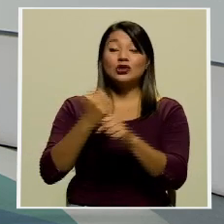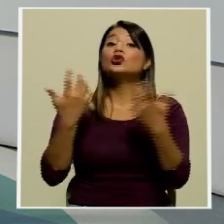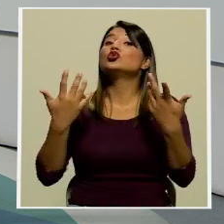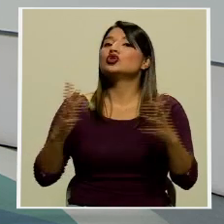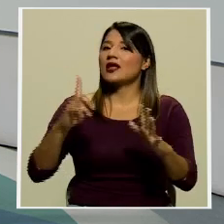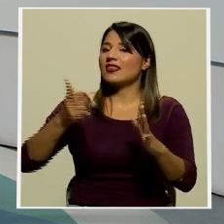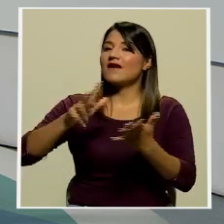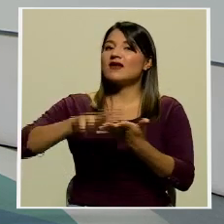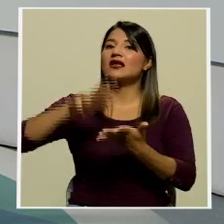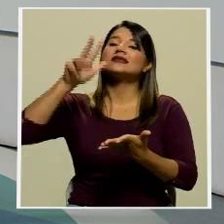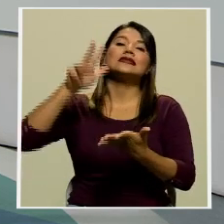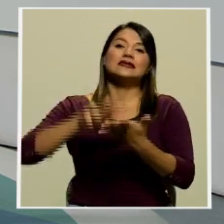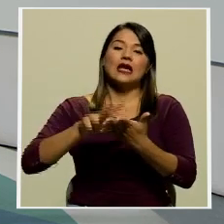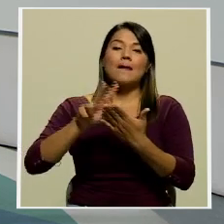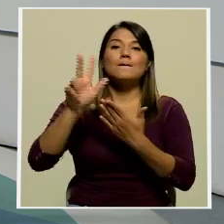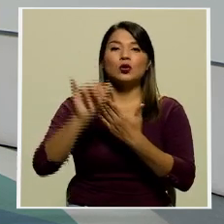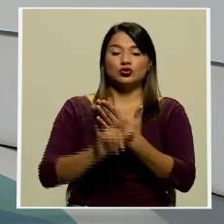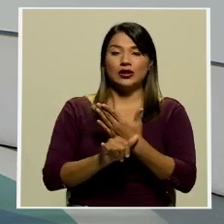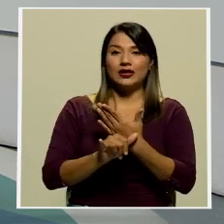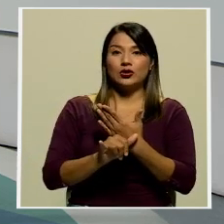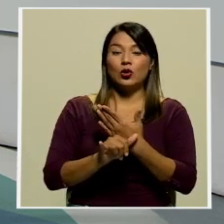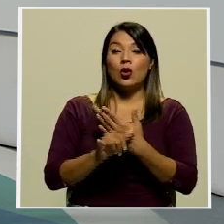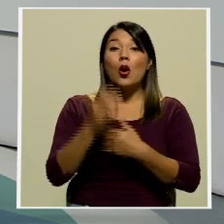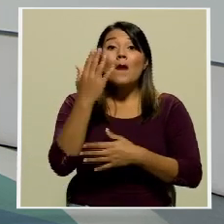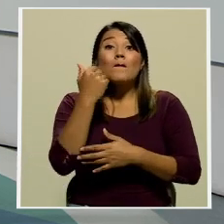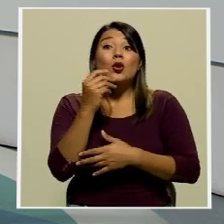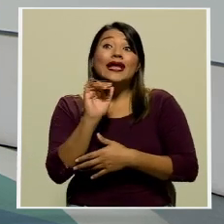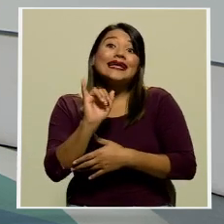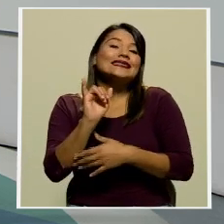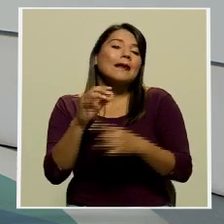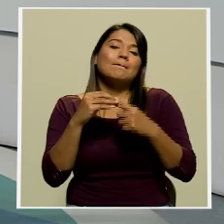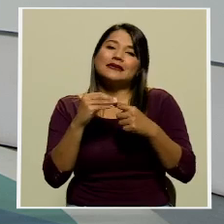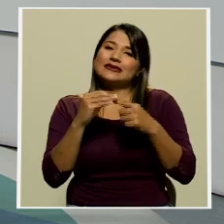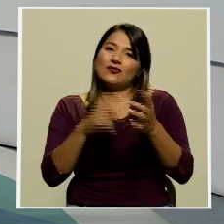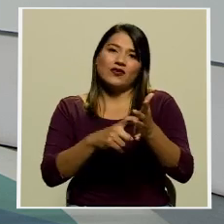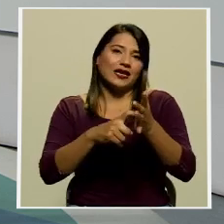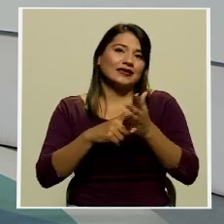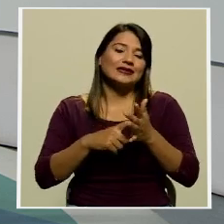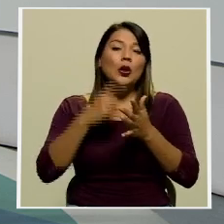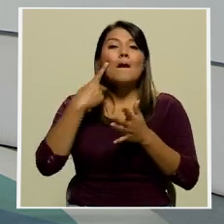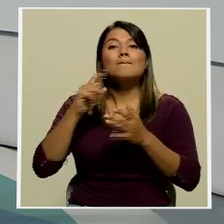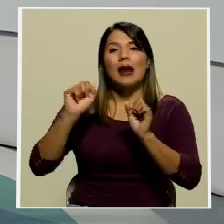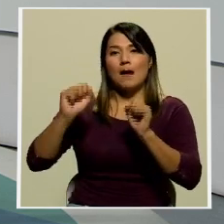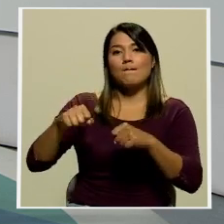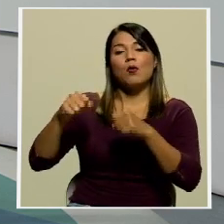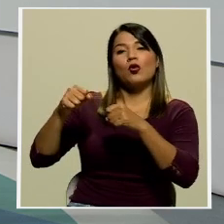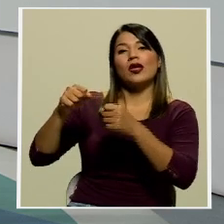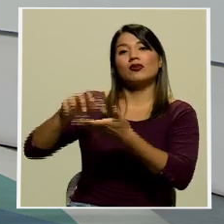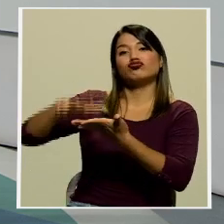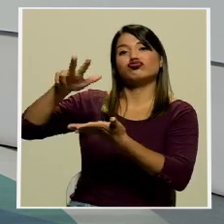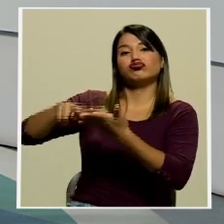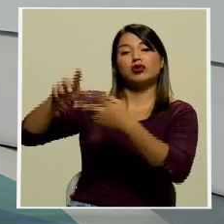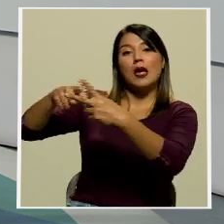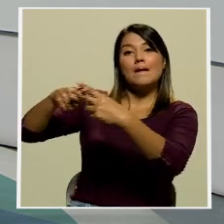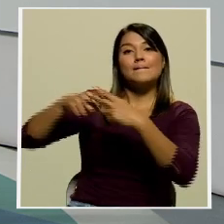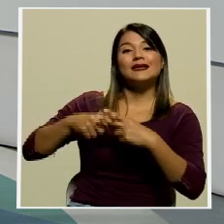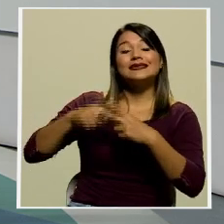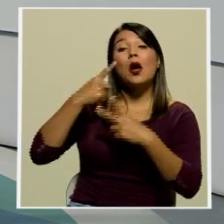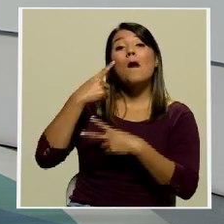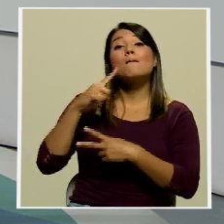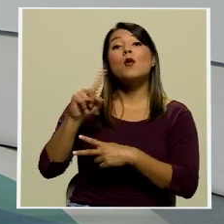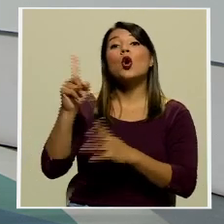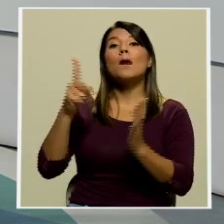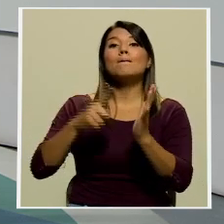aprobado este paquete de proyectos, pues es uno de los principales requisitos para que se dé la aprobación de este crédito por